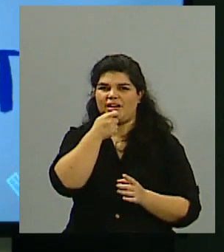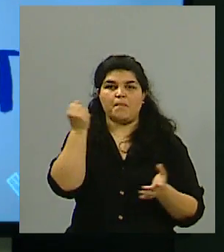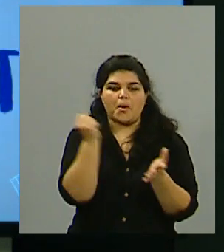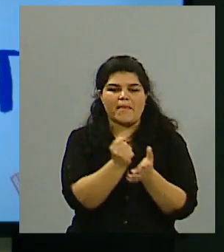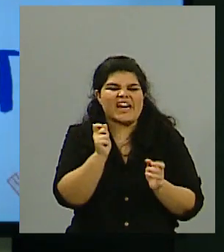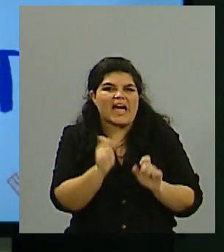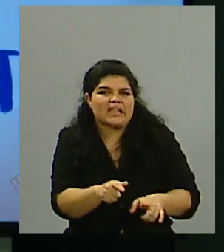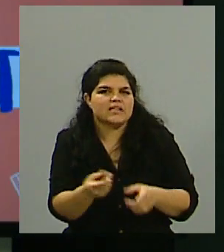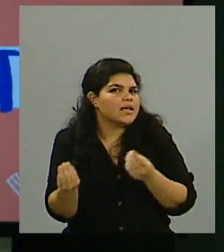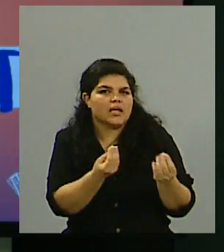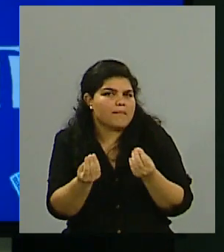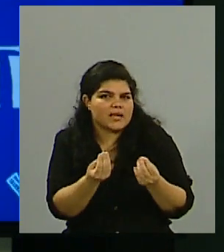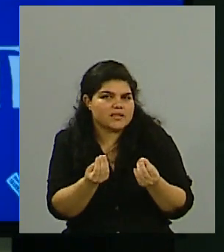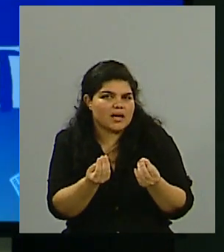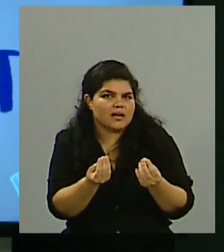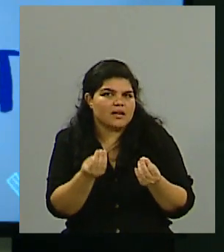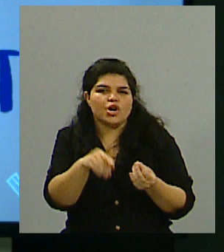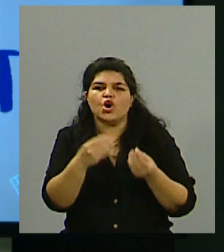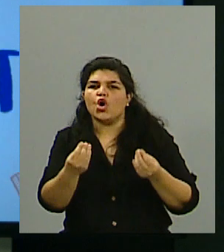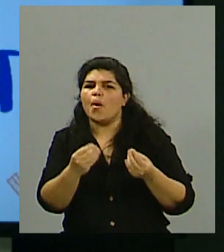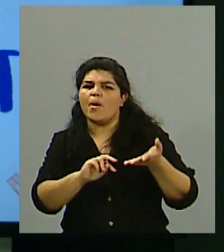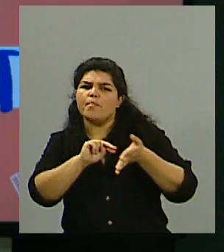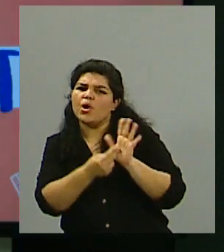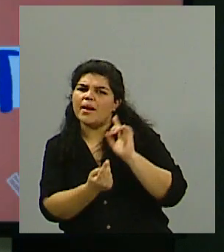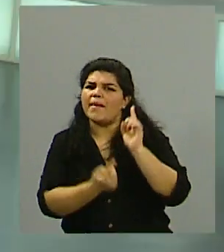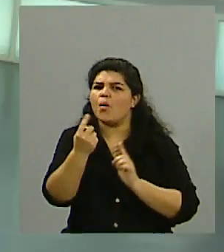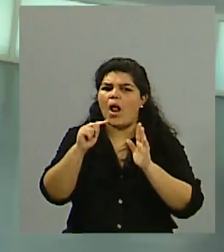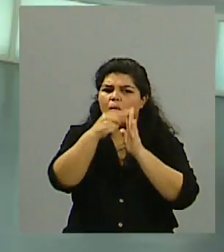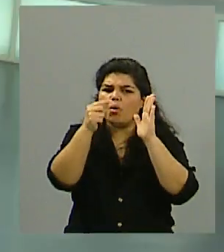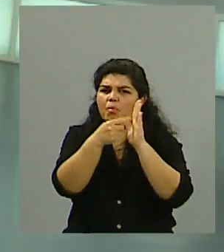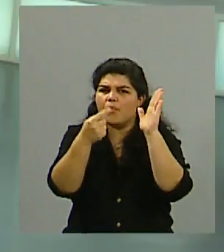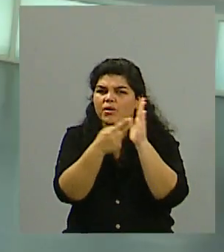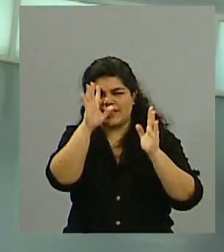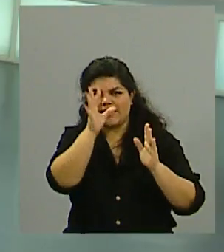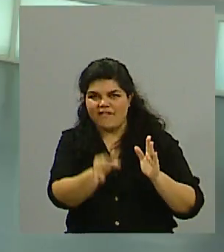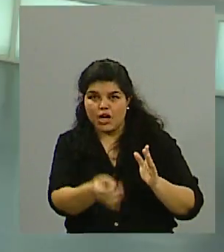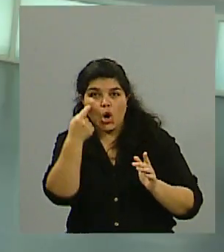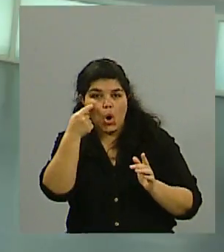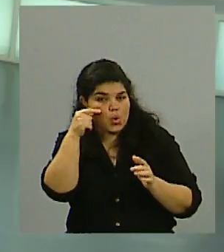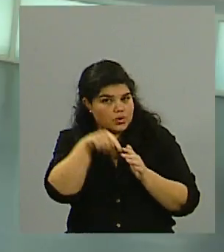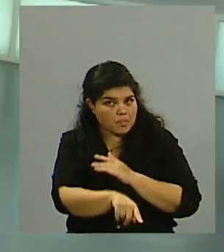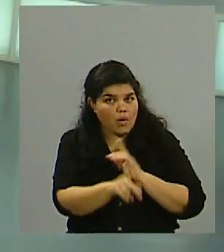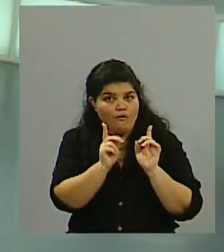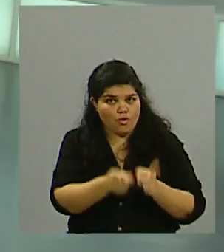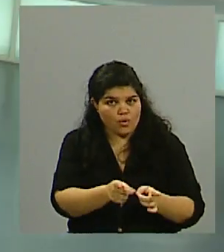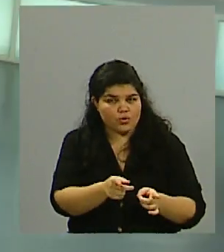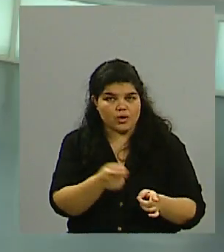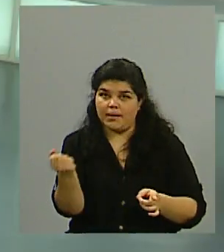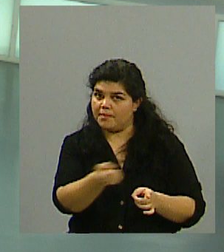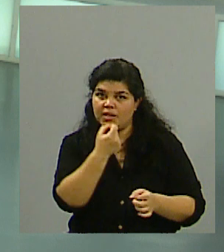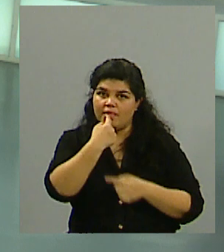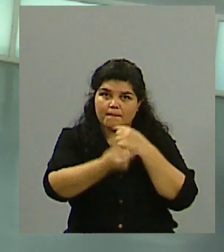raza y si no es de raza, bueno, qué cosas tenemos que tener en cuenta para... Las características del animal. Claro, el animal. Eso es como lo más importante